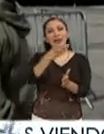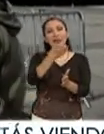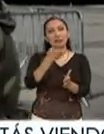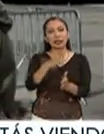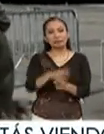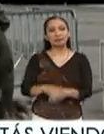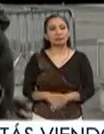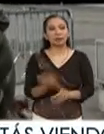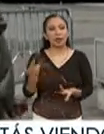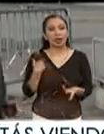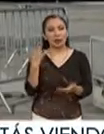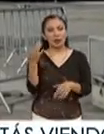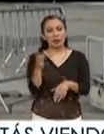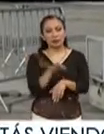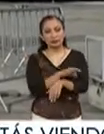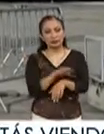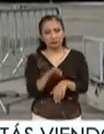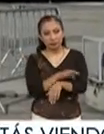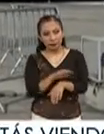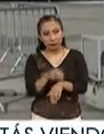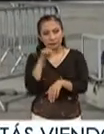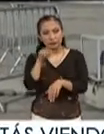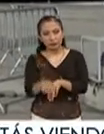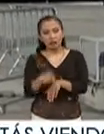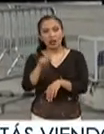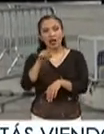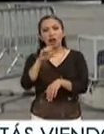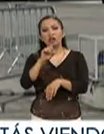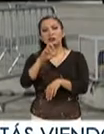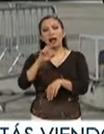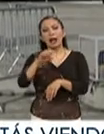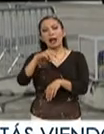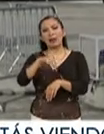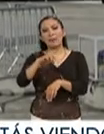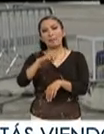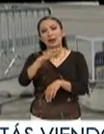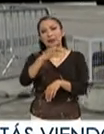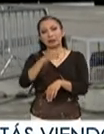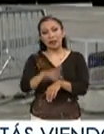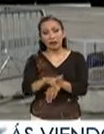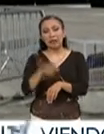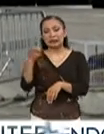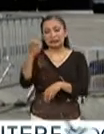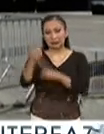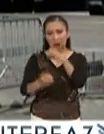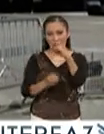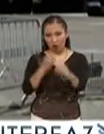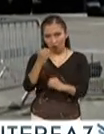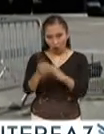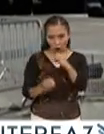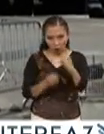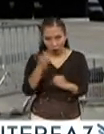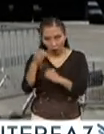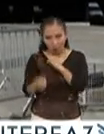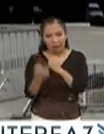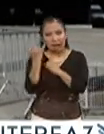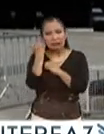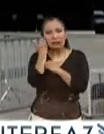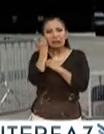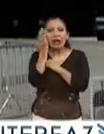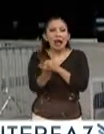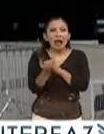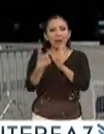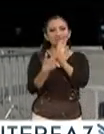O desenho todo e a ideia é de Oscar Niemeyer. É uma obra que ele tem a intenção